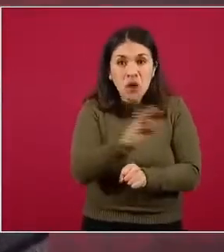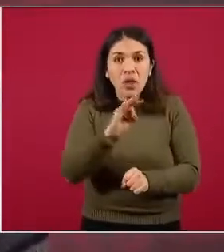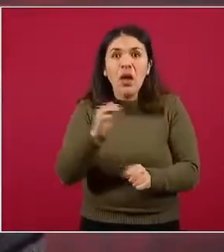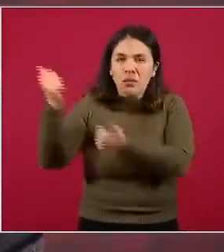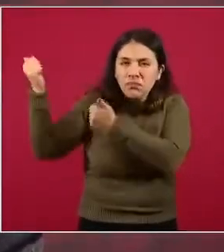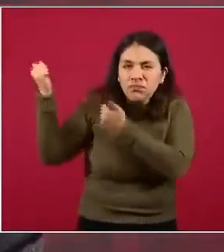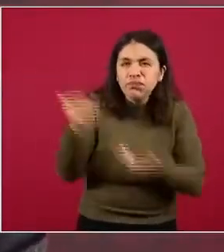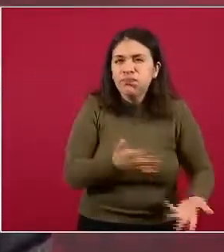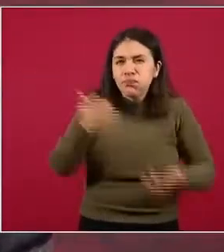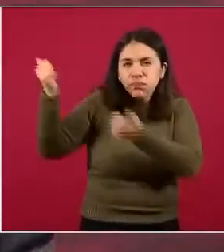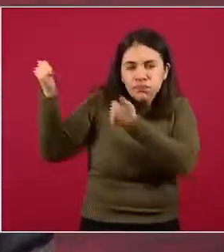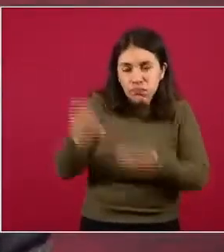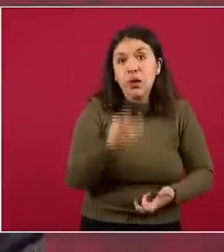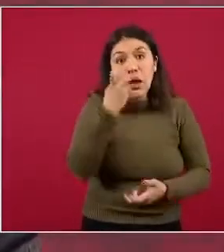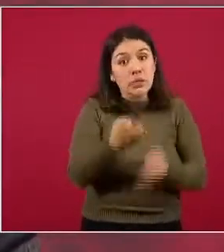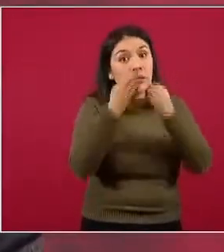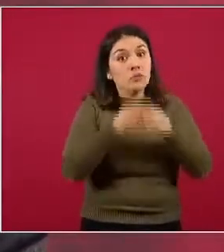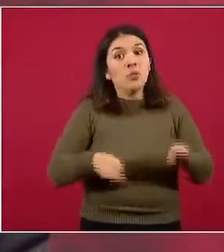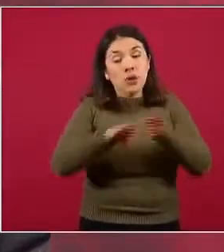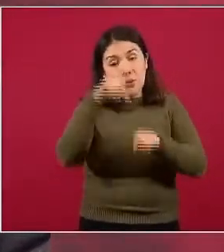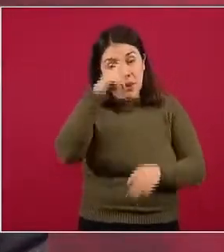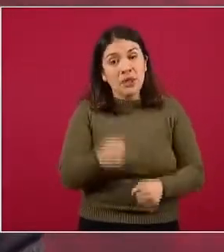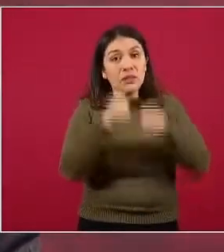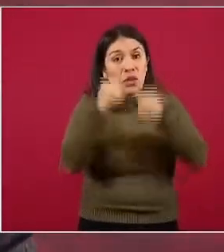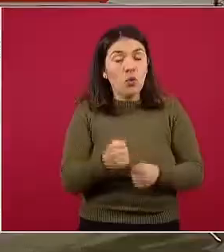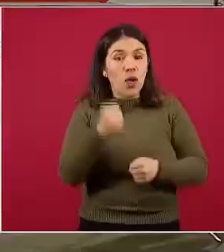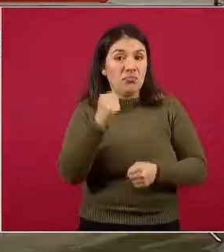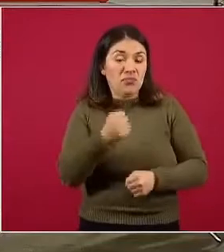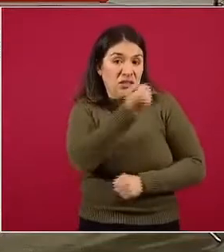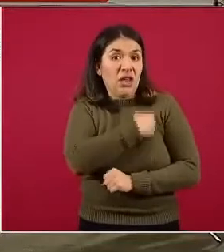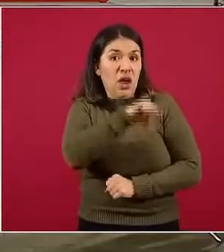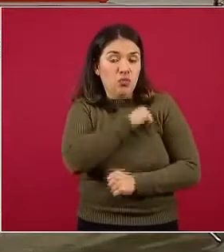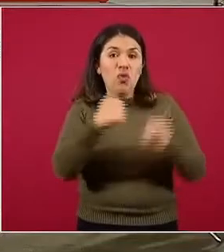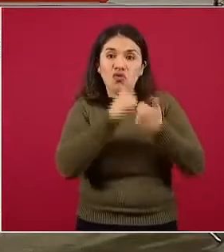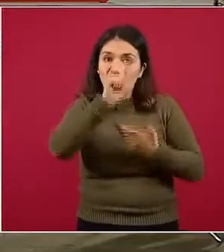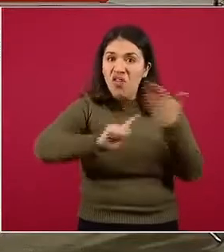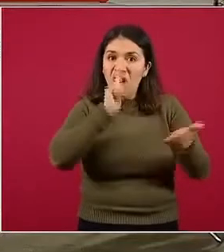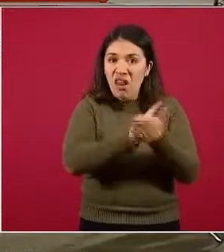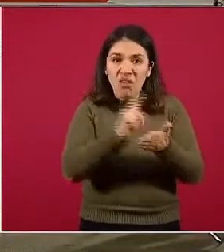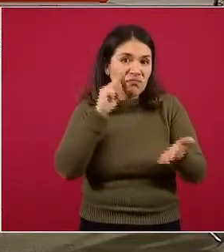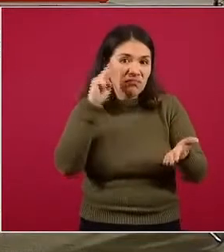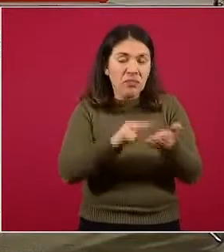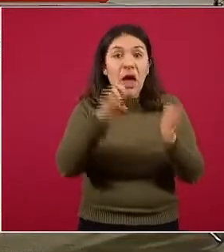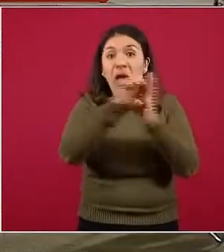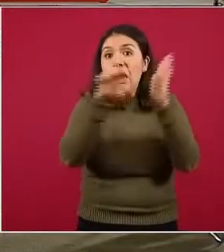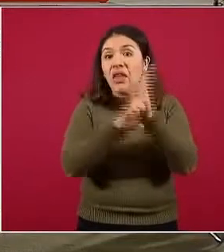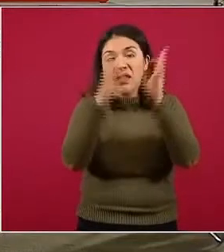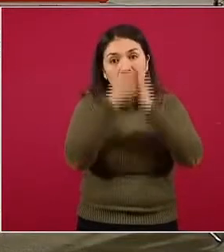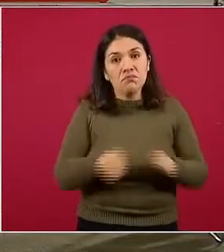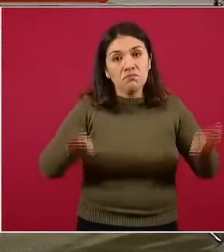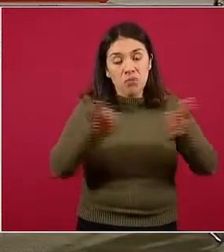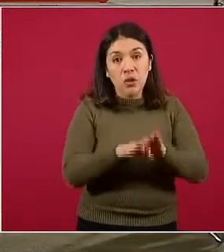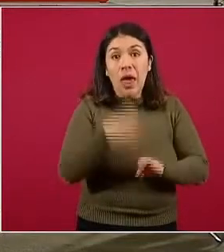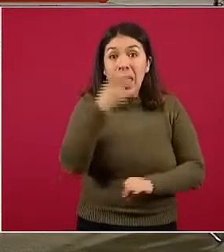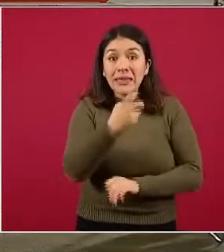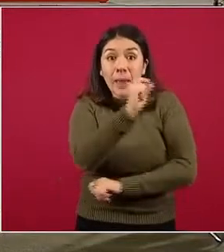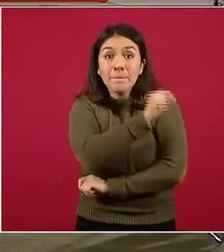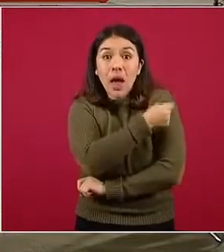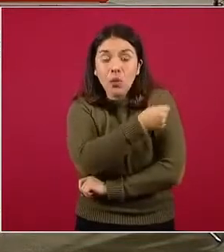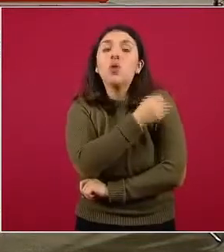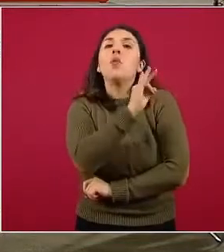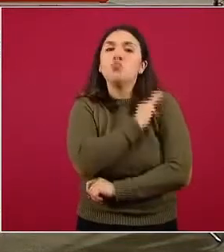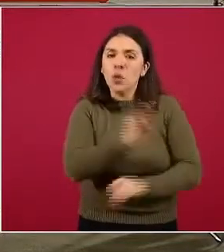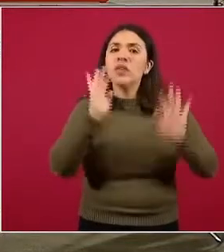lotes, indispensable también en la seguridad sanitaria, consagrado por la ley y un precepto ético fundamental, las vacunas podrán